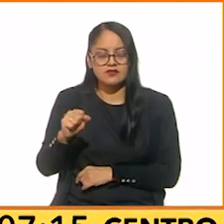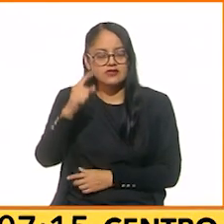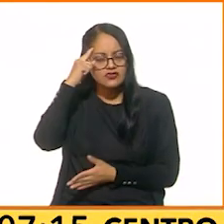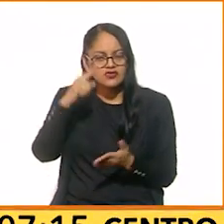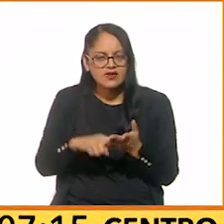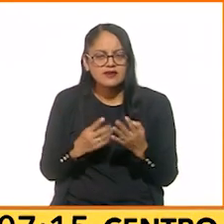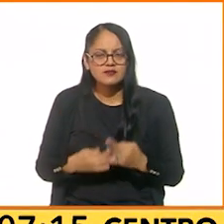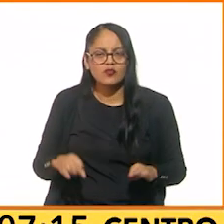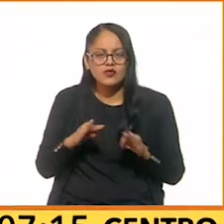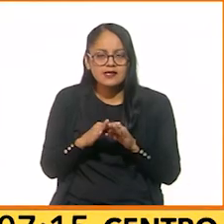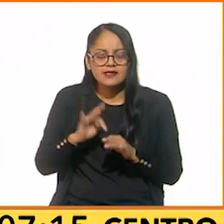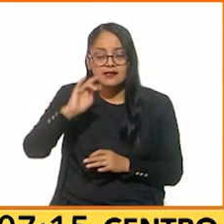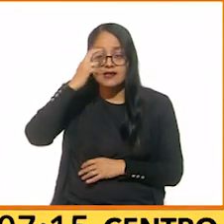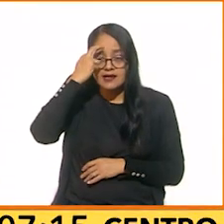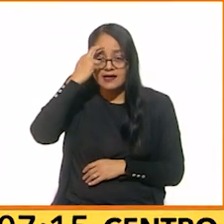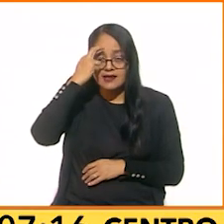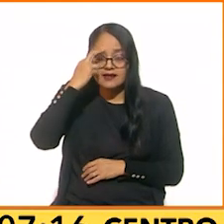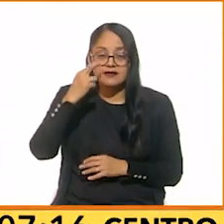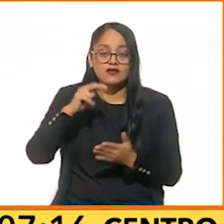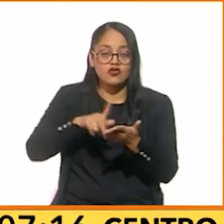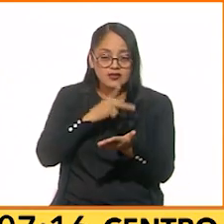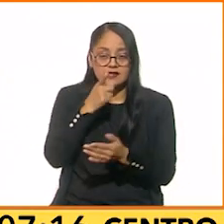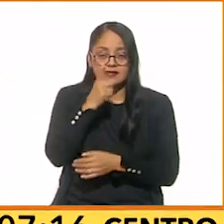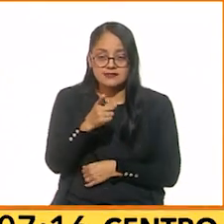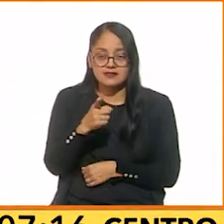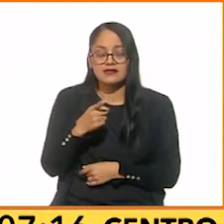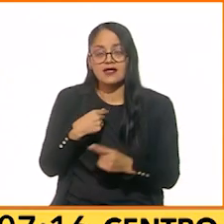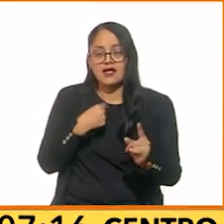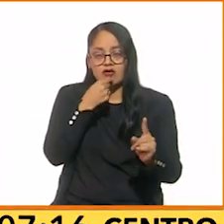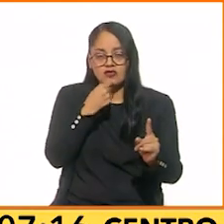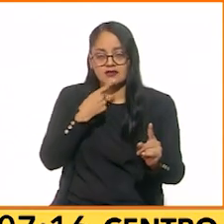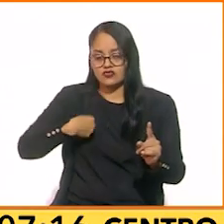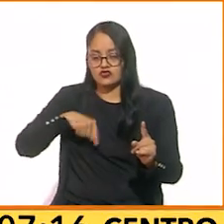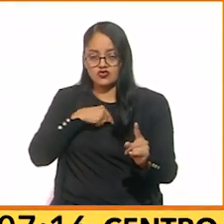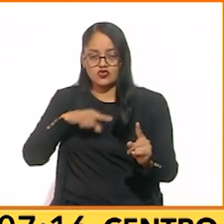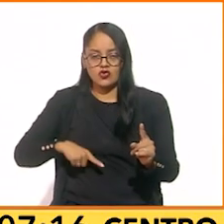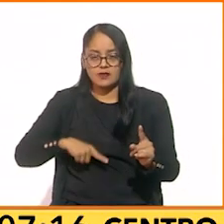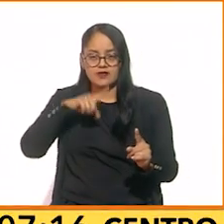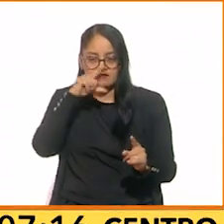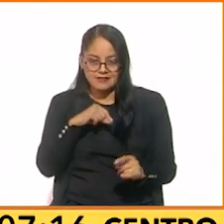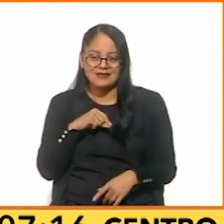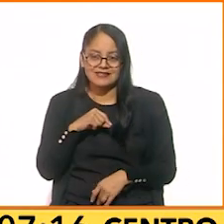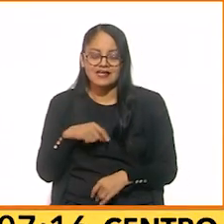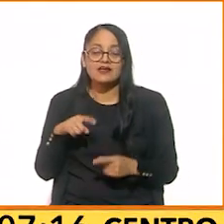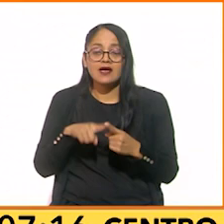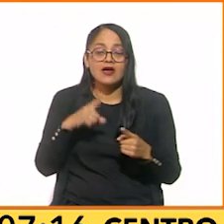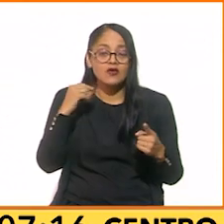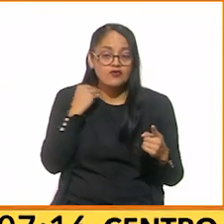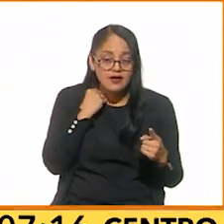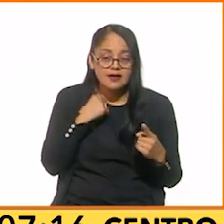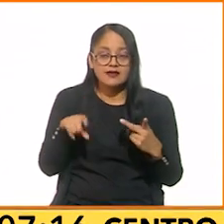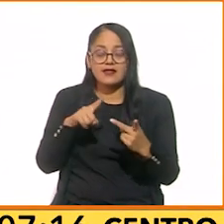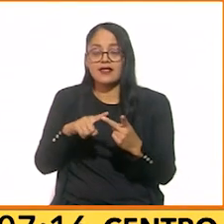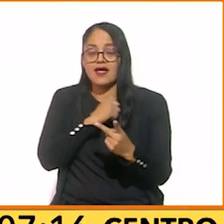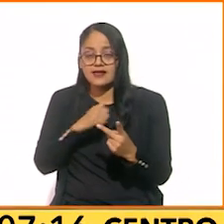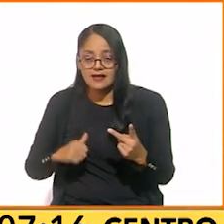muy importante recordar e insistir que les fallamos. Así como le fallamos al alcalde, le fallamos al abogado, le estamos fallando